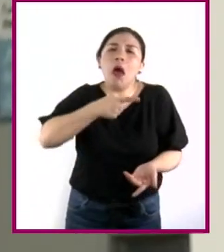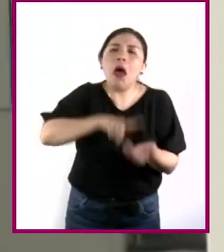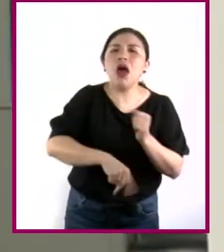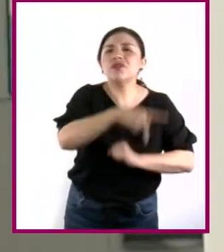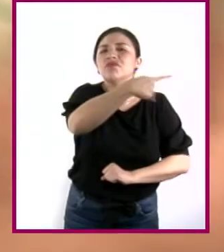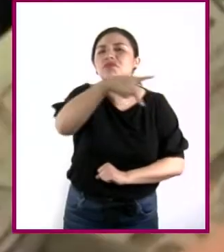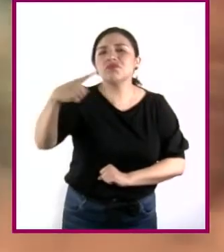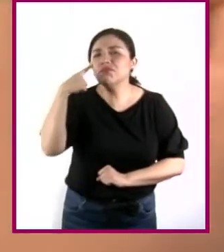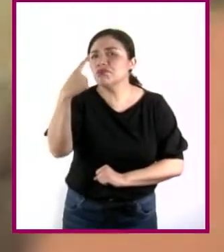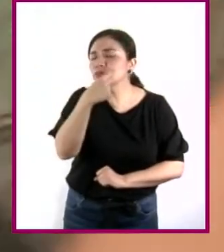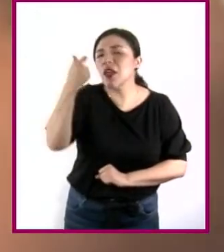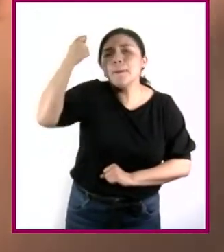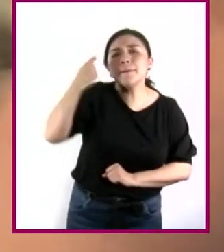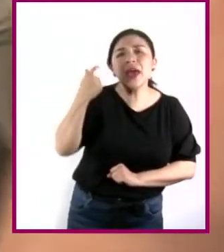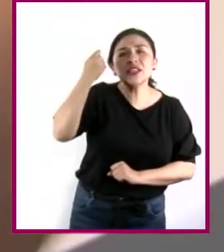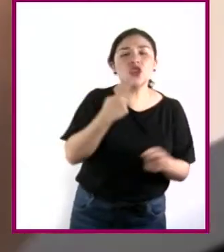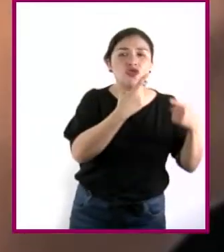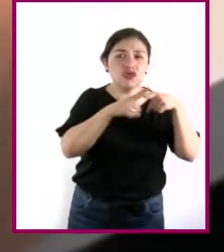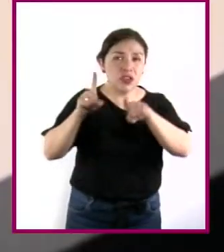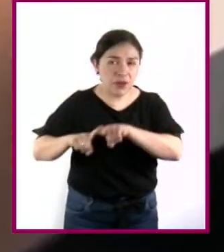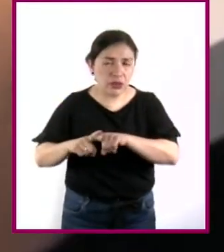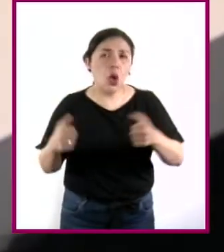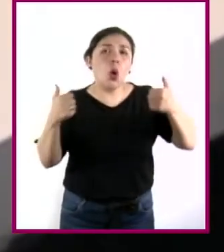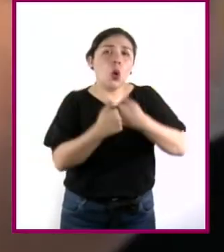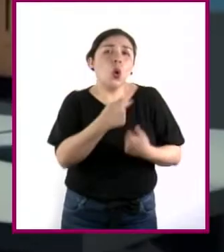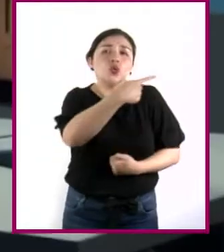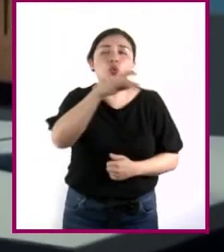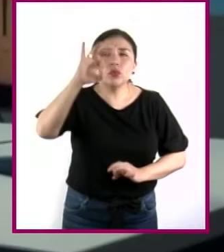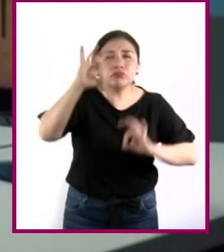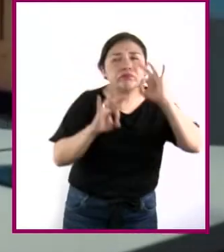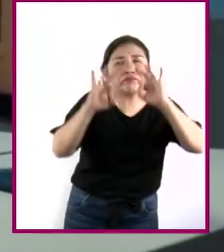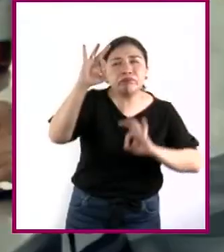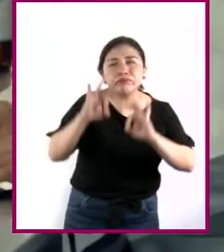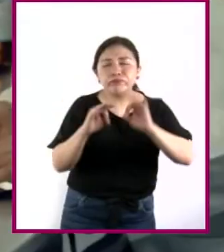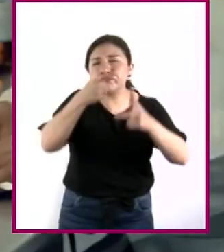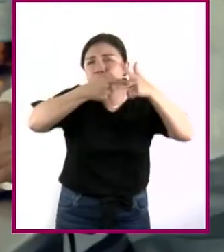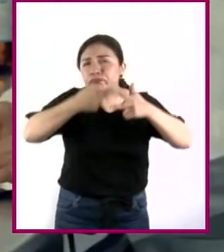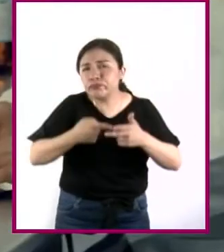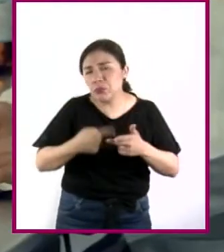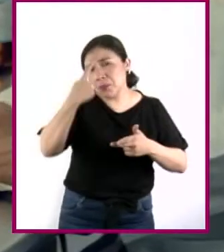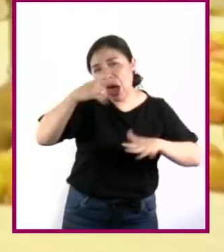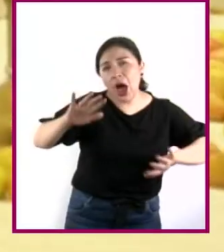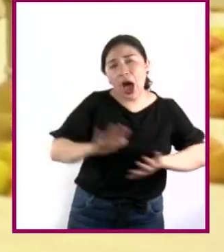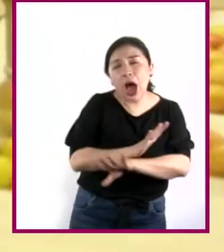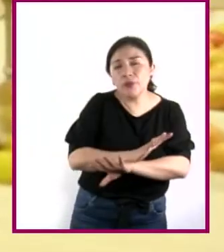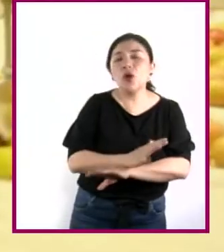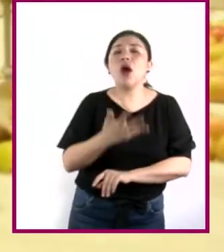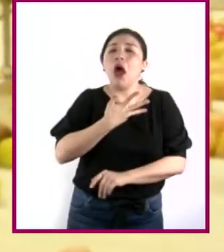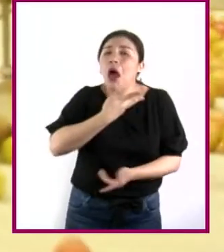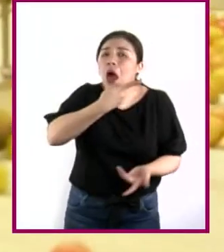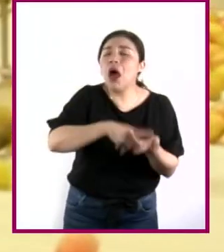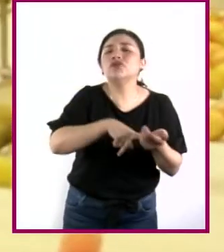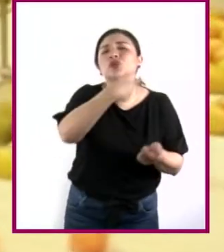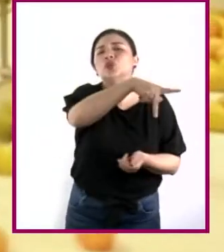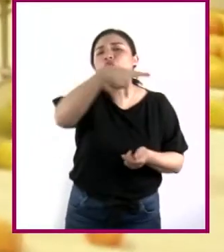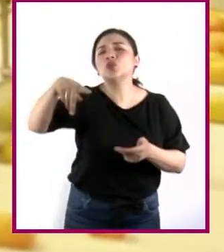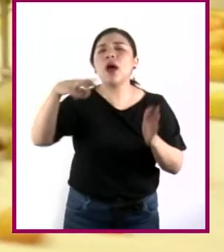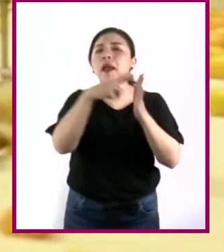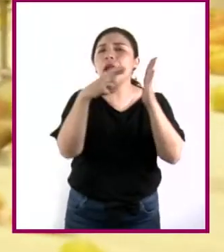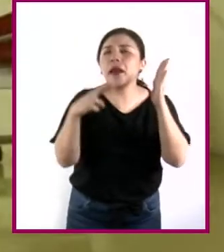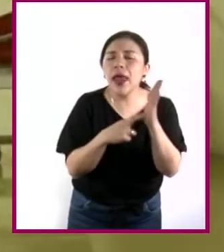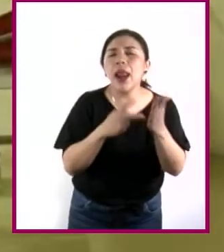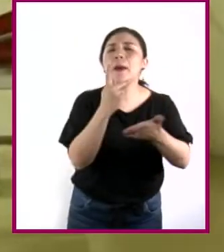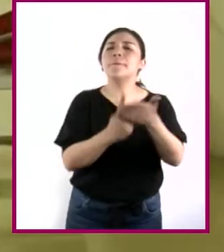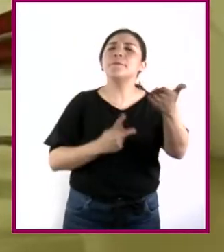distintos esquemas de pensiones. Usan sus propias tasas de cotización y de reemplazo. Tienen sus propias reglas,